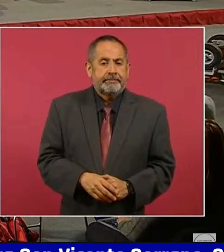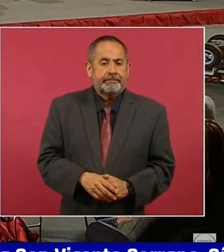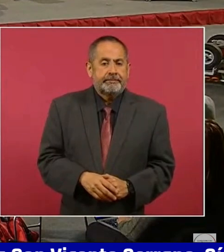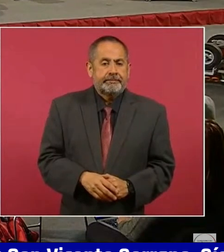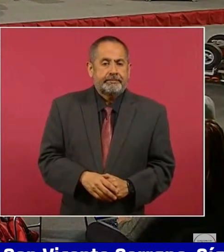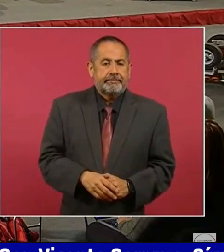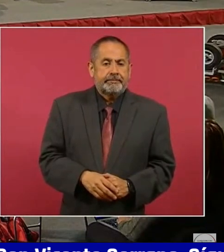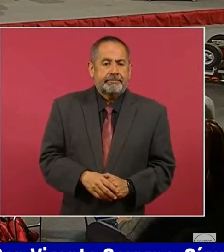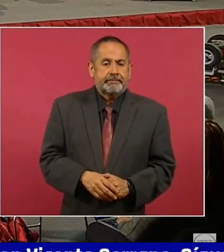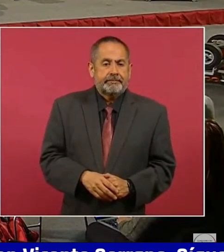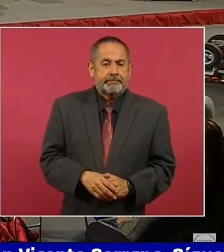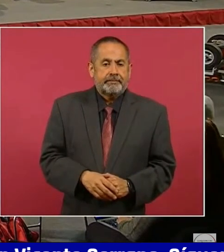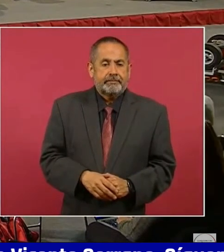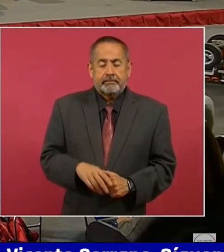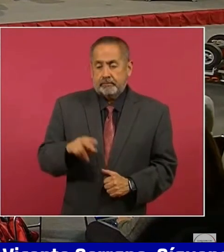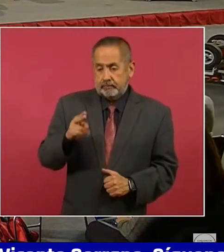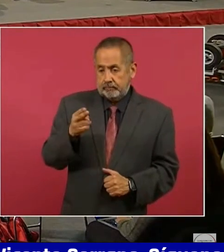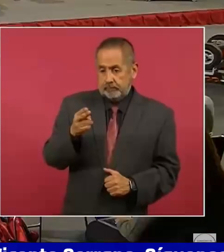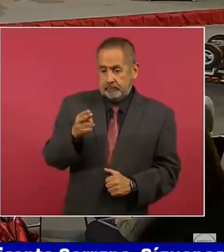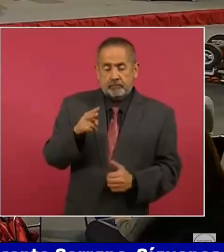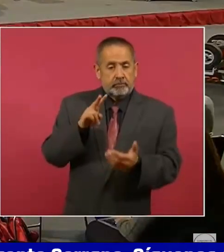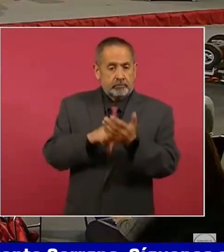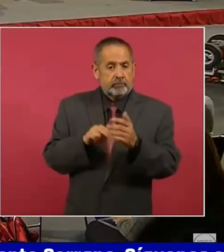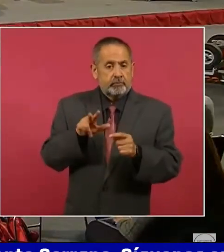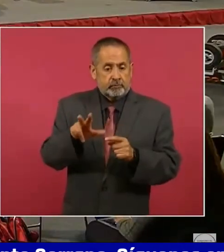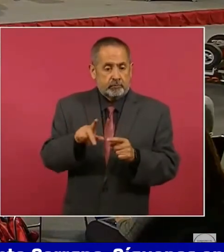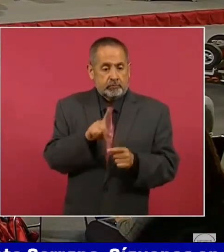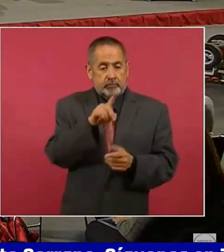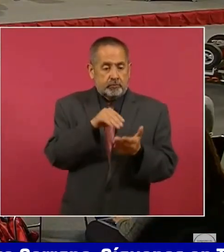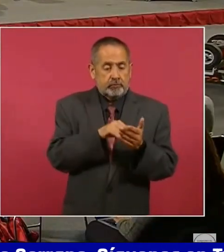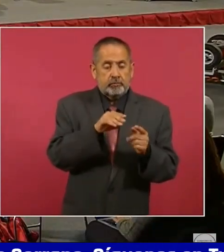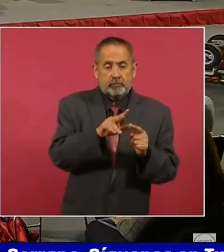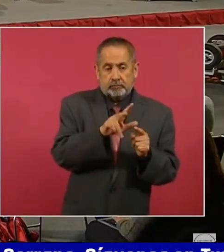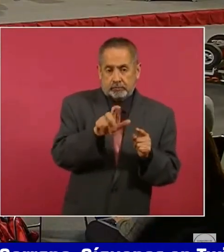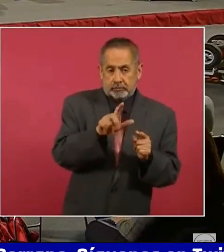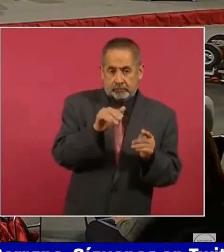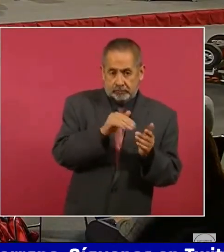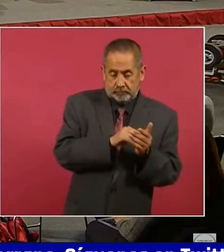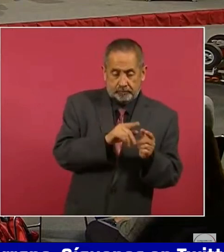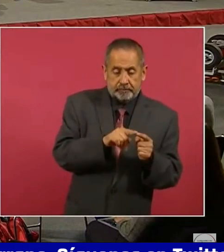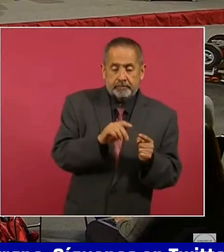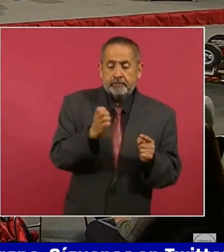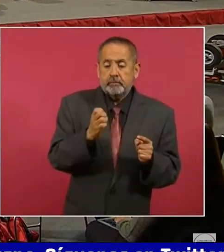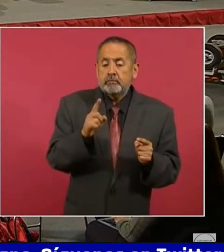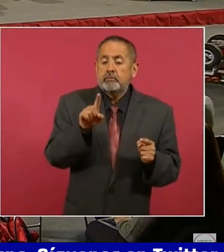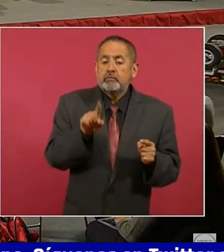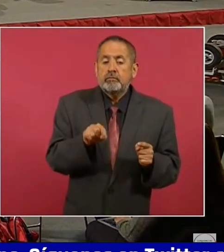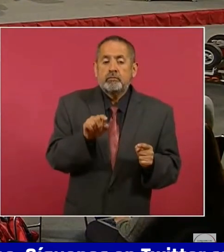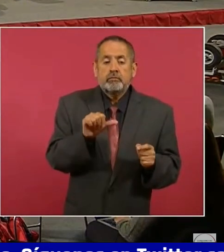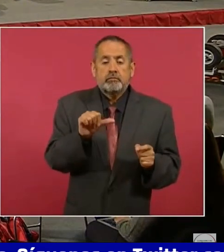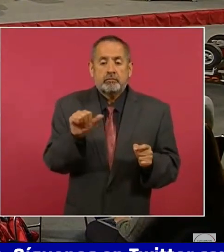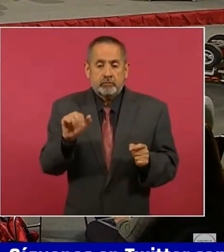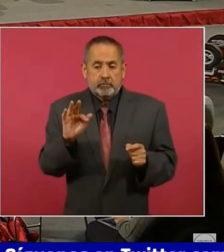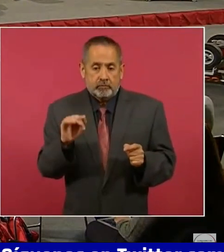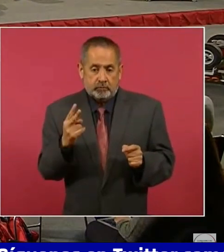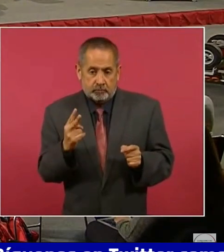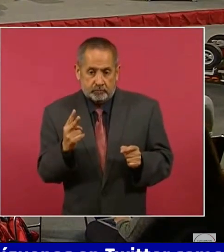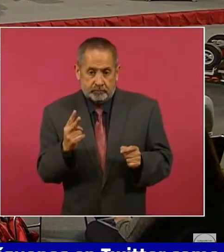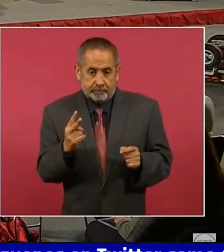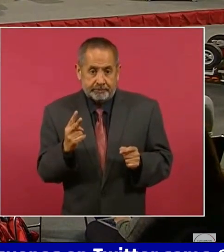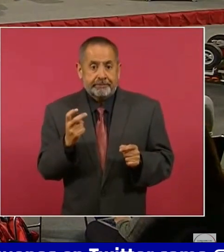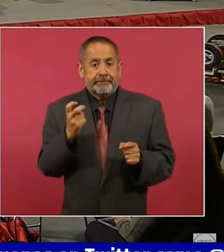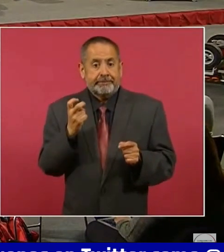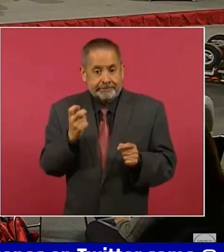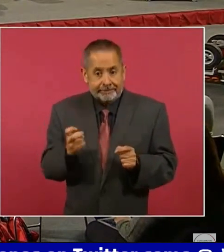Entonces, en noviembre del 18, 1.700.000 barriles, enero 1.642.000, y aquí empieza